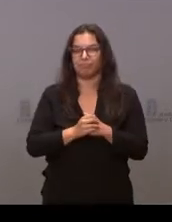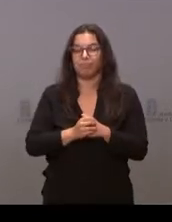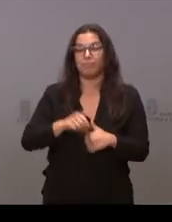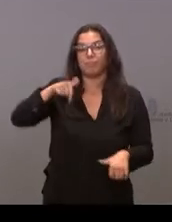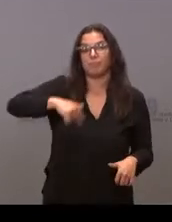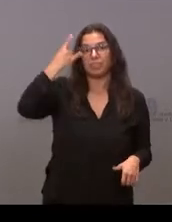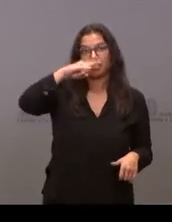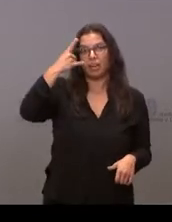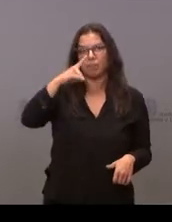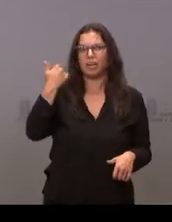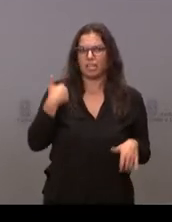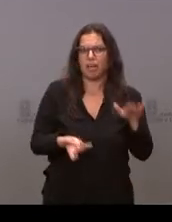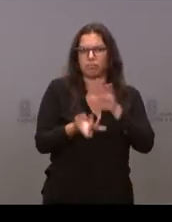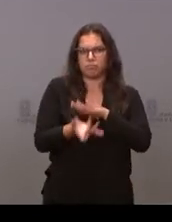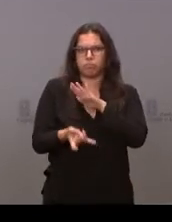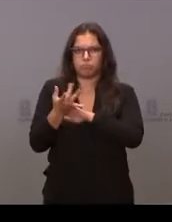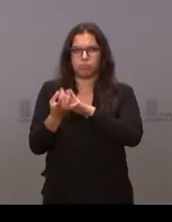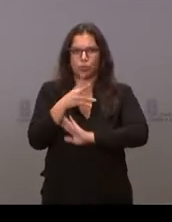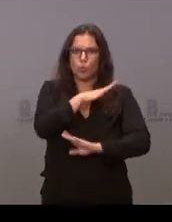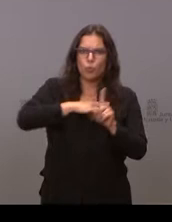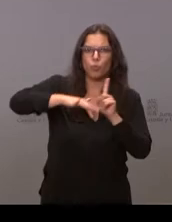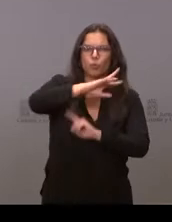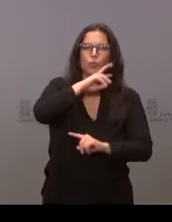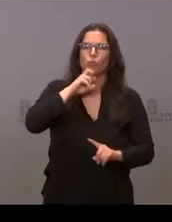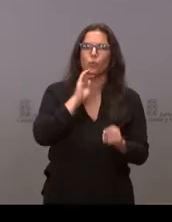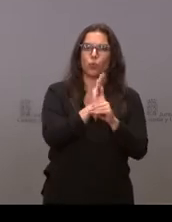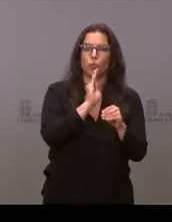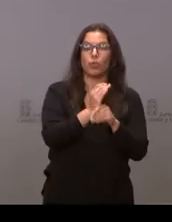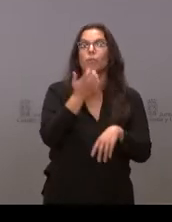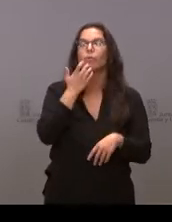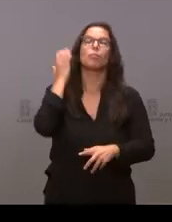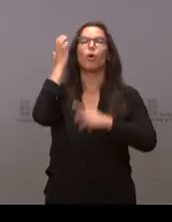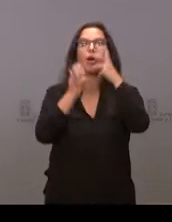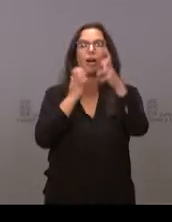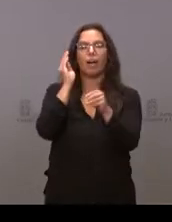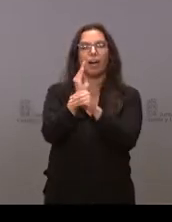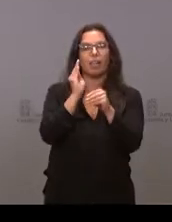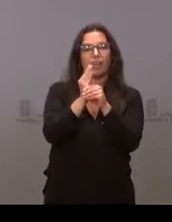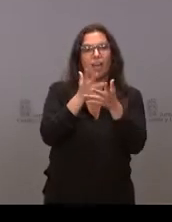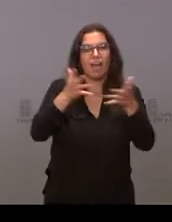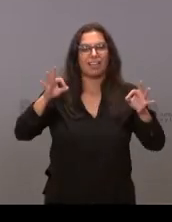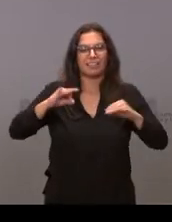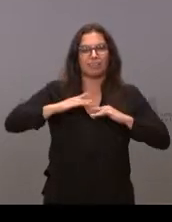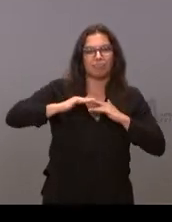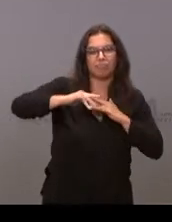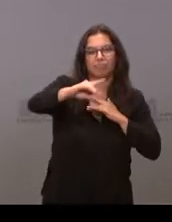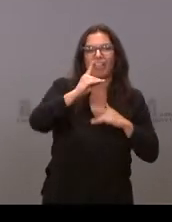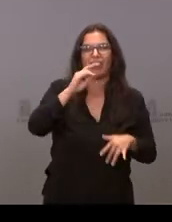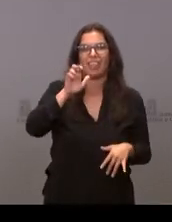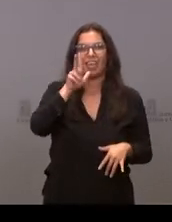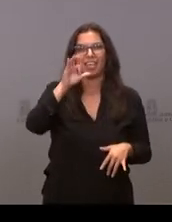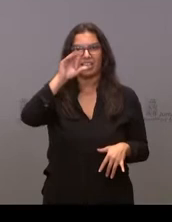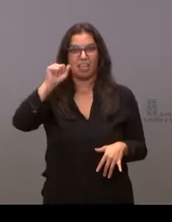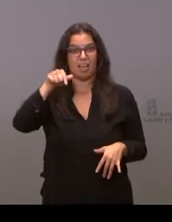se produce de manera sostenible y un ejemplo claro es la ganadería extensiva en la dehesa. Es un modelo productivo